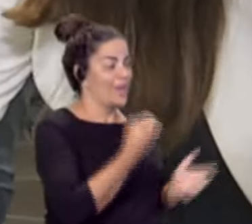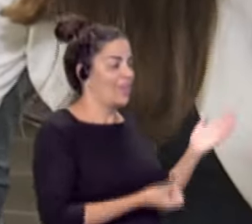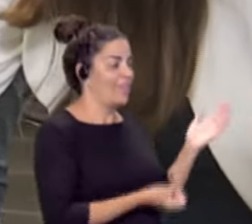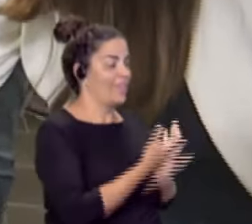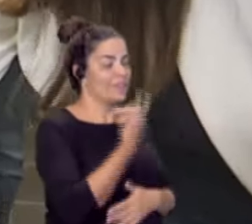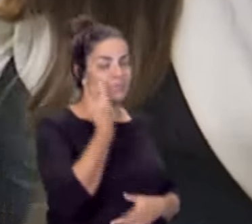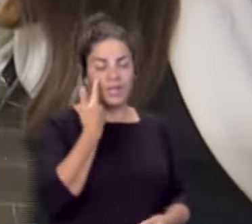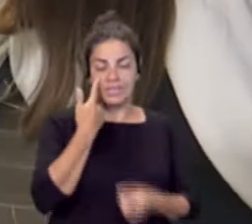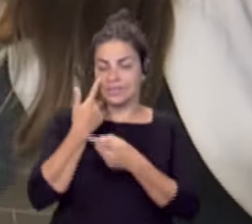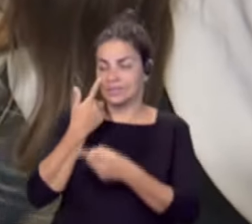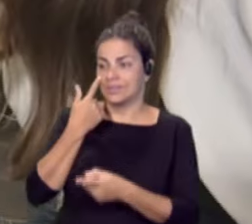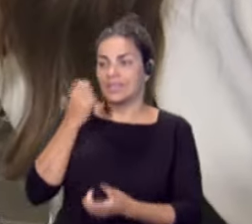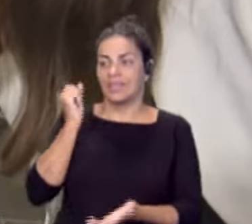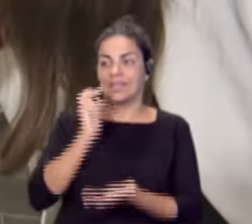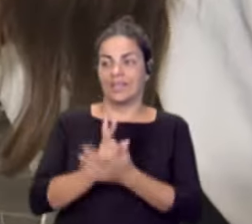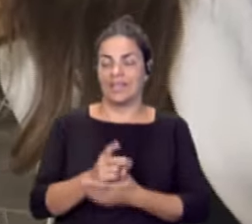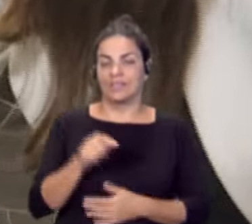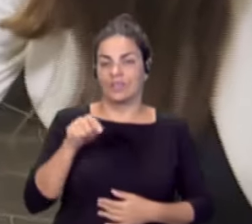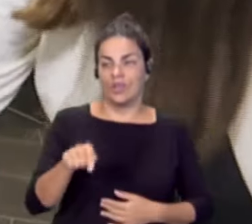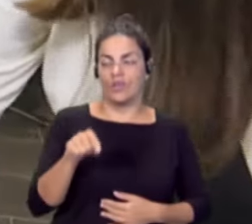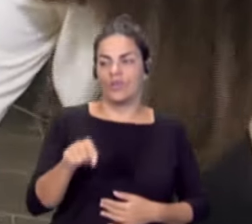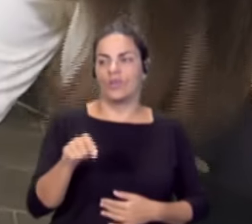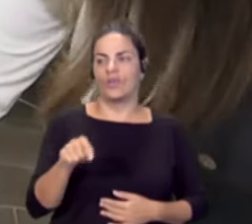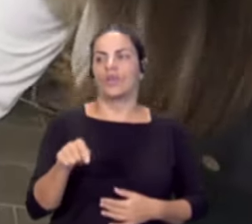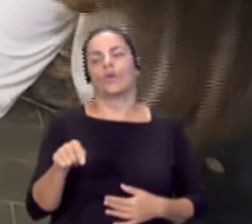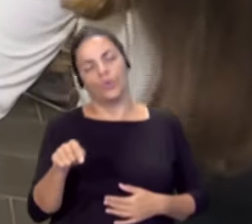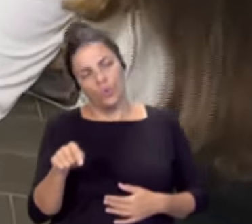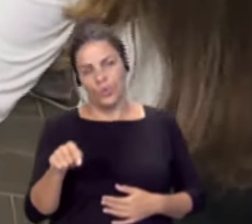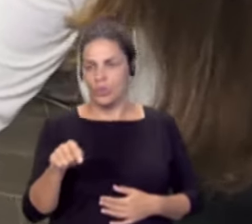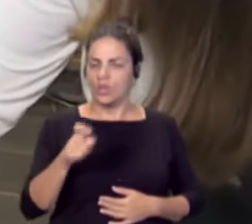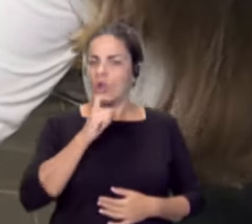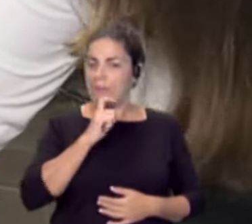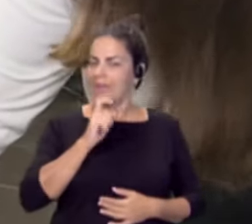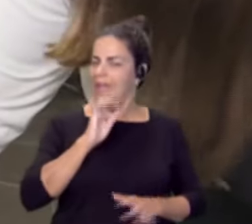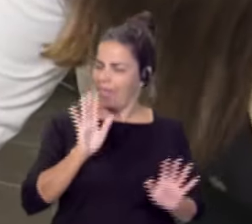este reto está bastante complicado, sinceramente.